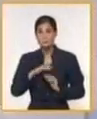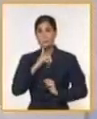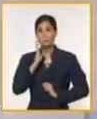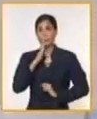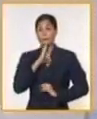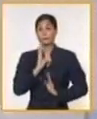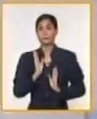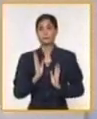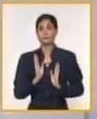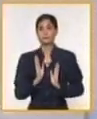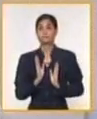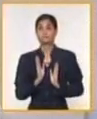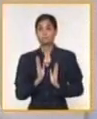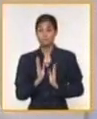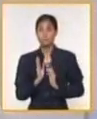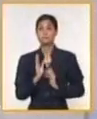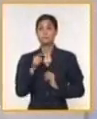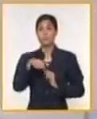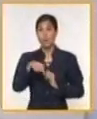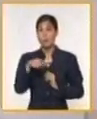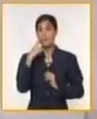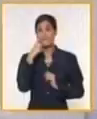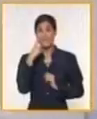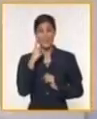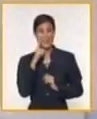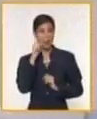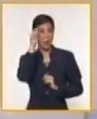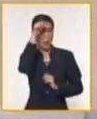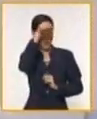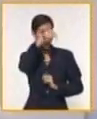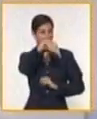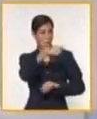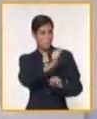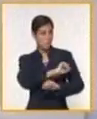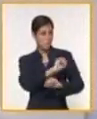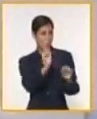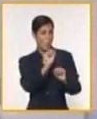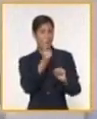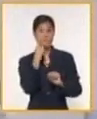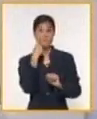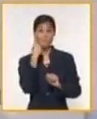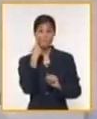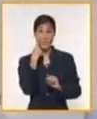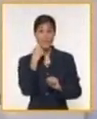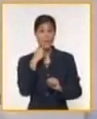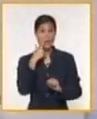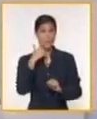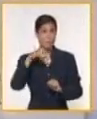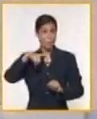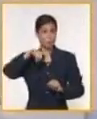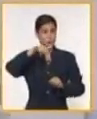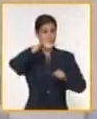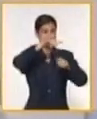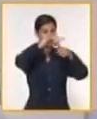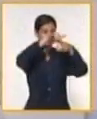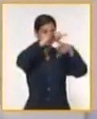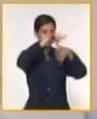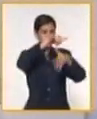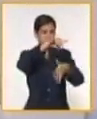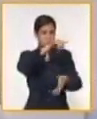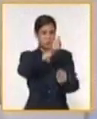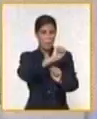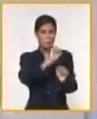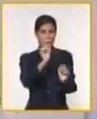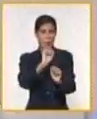ahora se han visto las bombas cayendo en Tel Aviv, en Jerusalén,